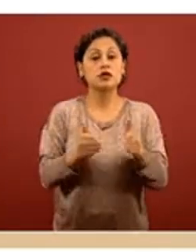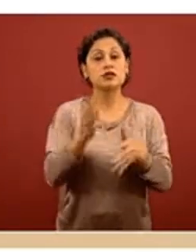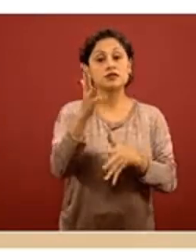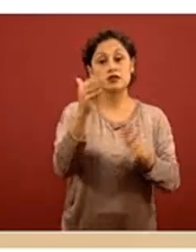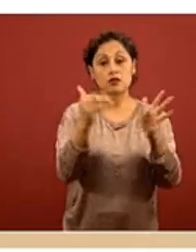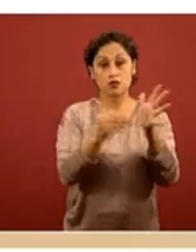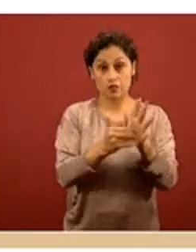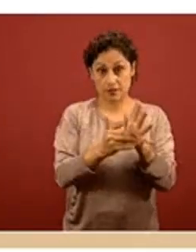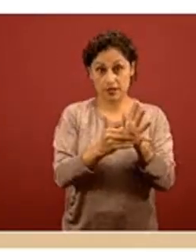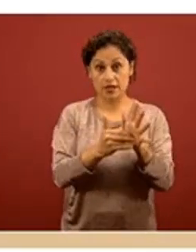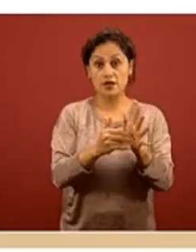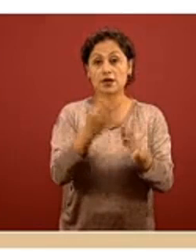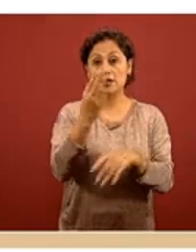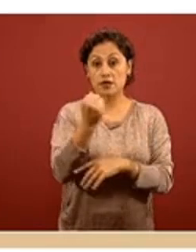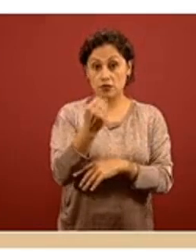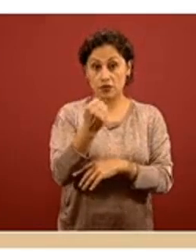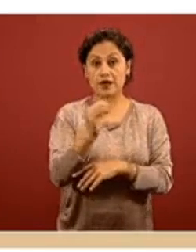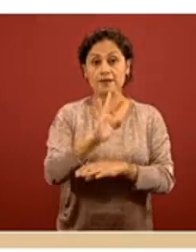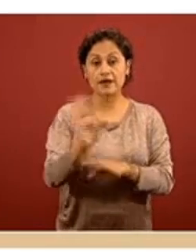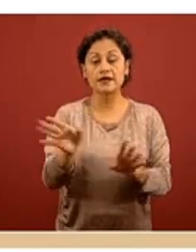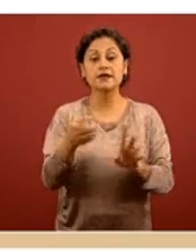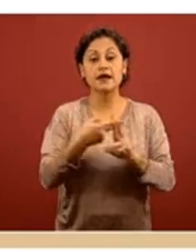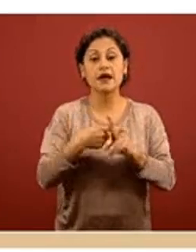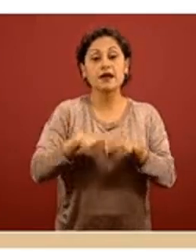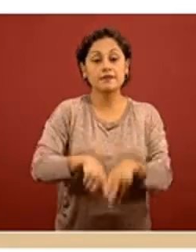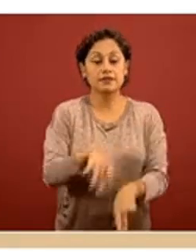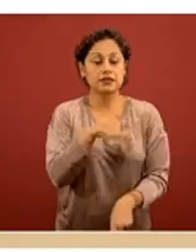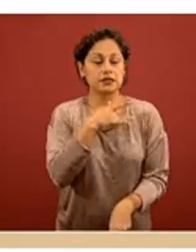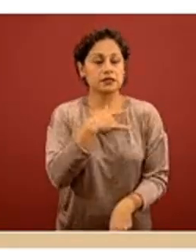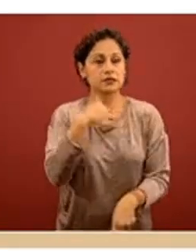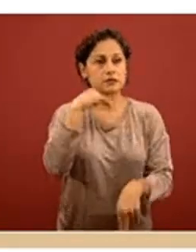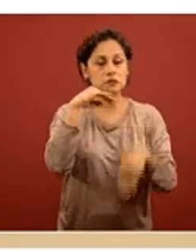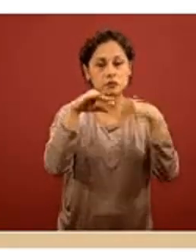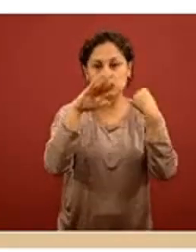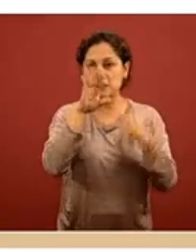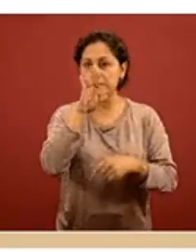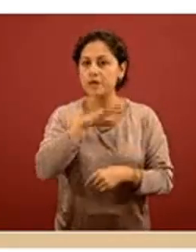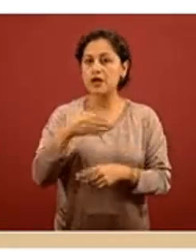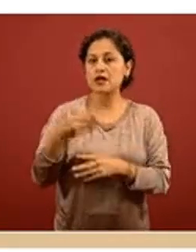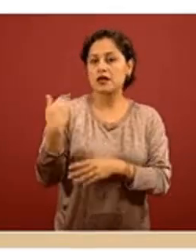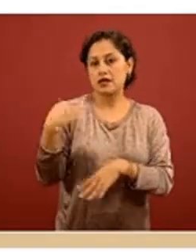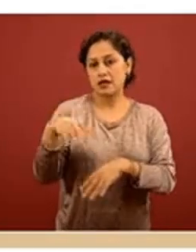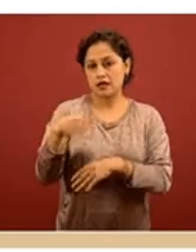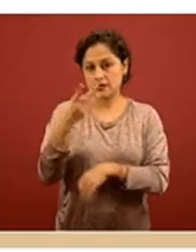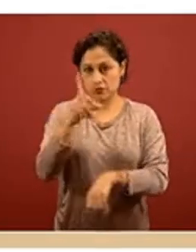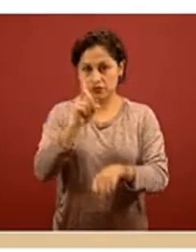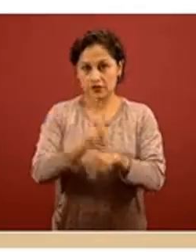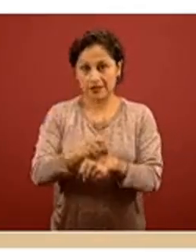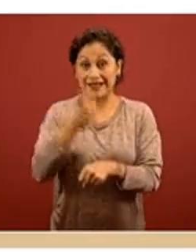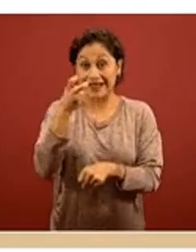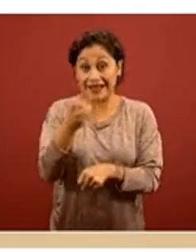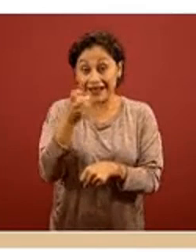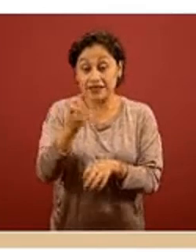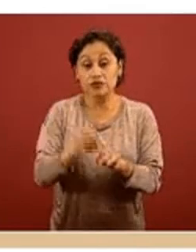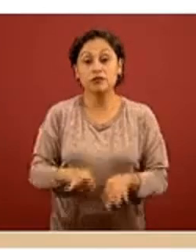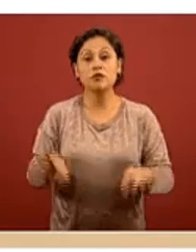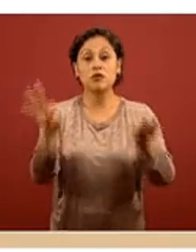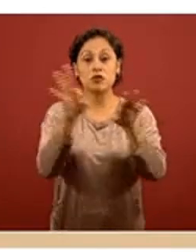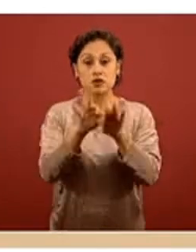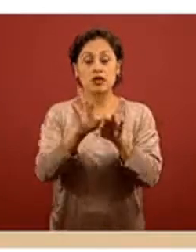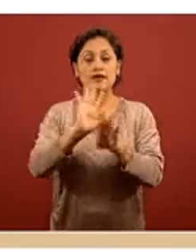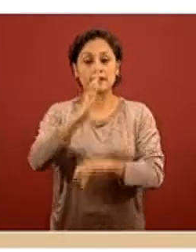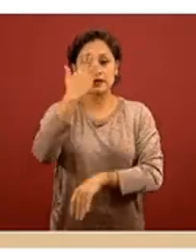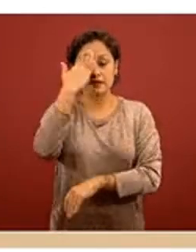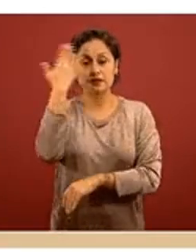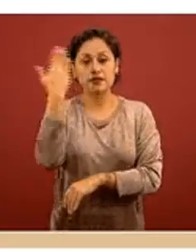casos confirmados que iniciaron con síntomas en los últimos 14 días. Es decir, esto es lo que también representa la epidemia activa